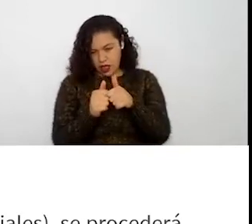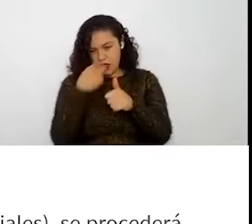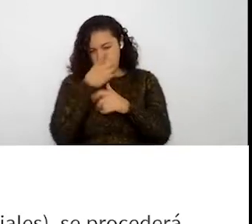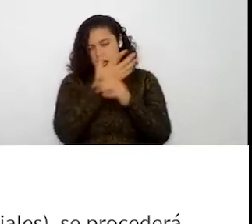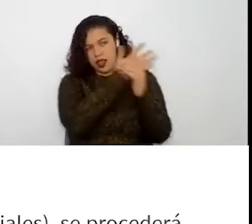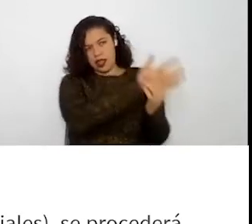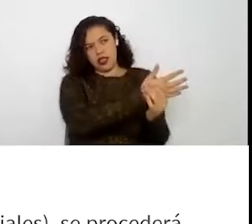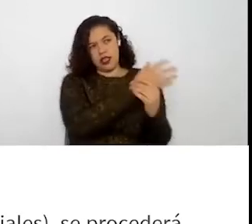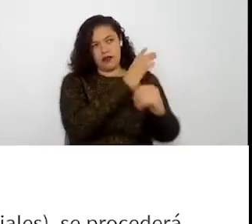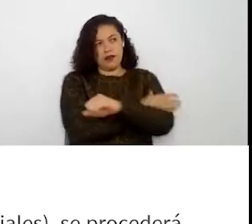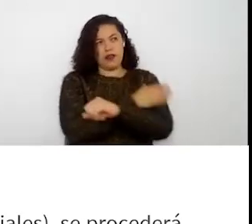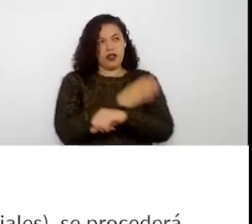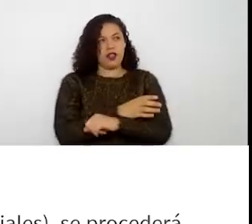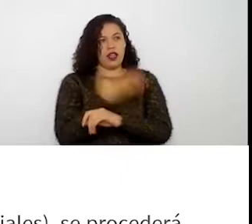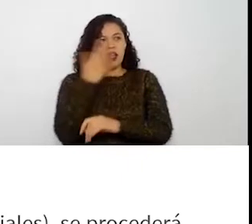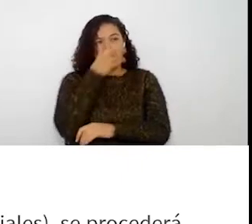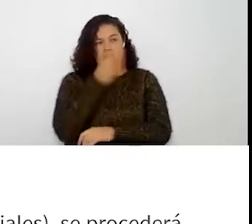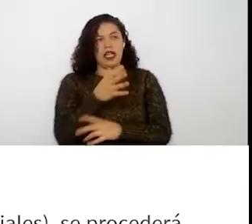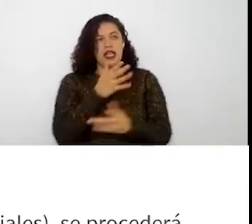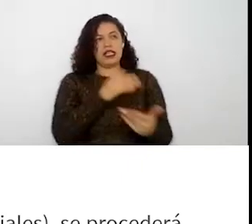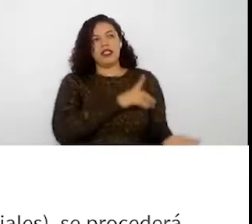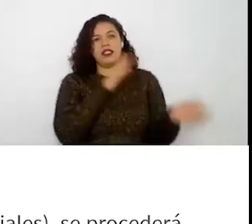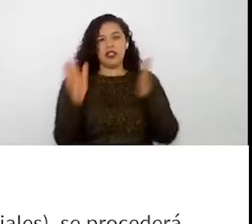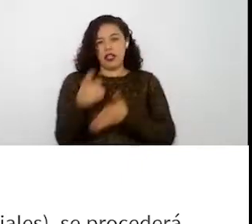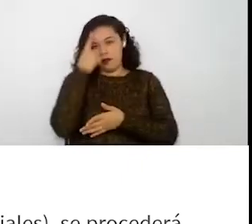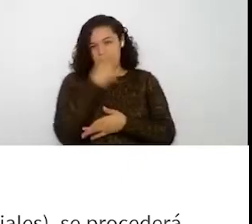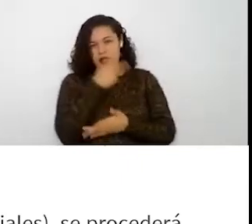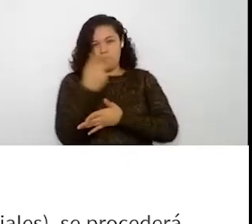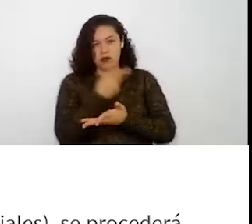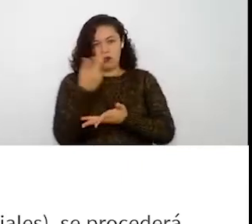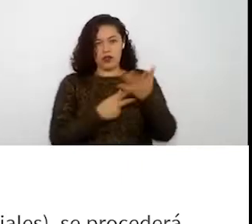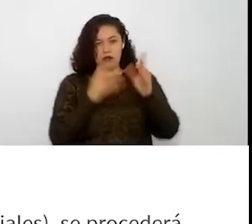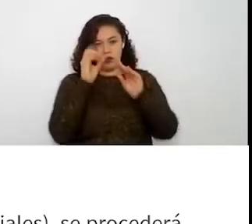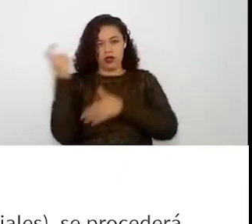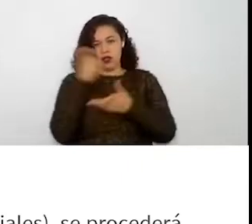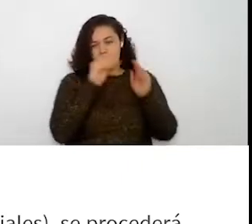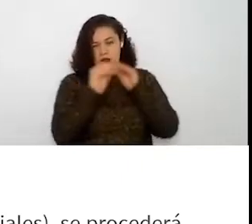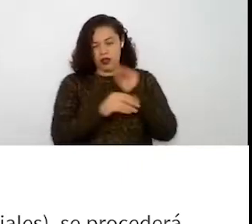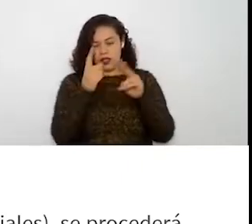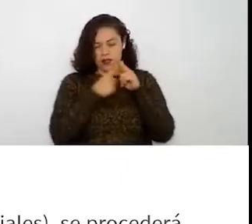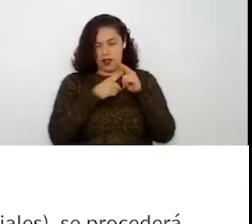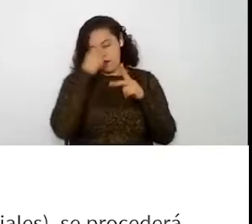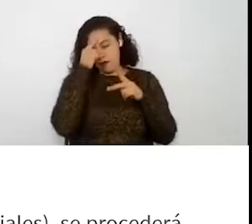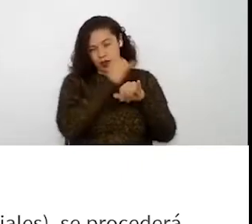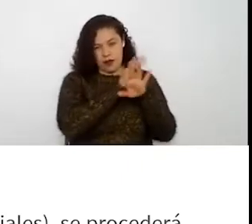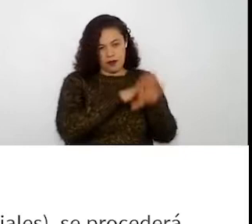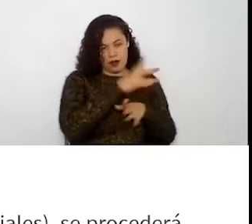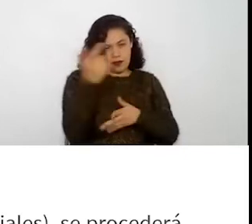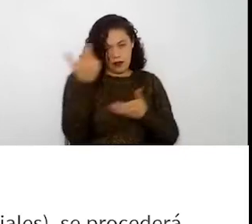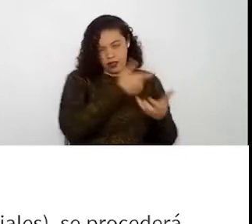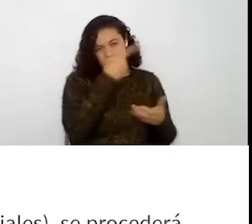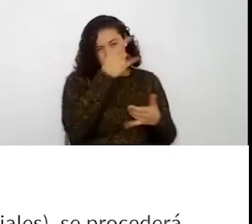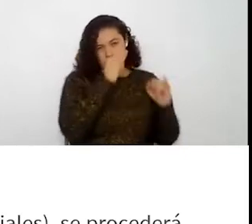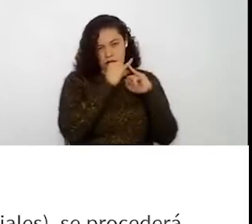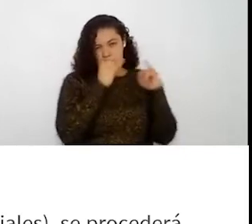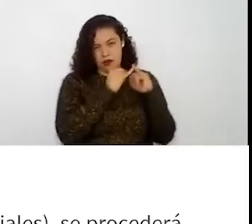mi compañera hace un rato se procederá al llenado del presupuesto es decir los números con base en la información financiera de la institución